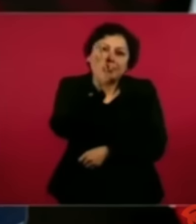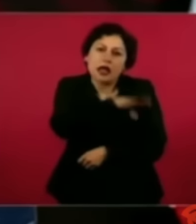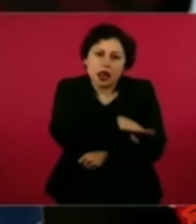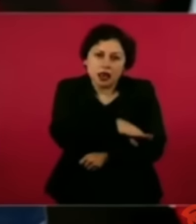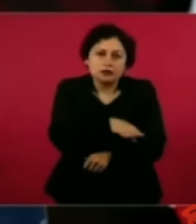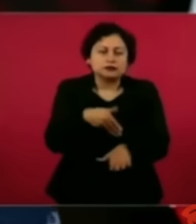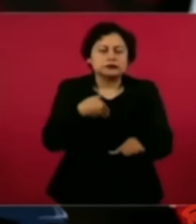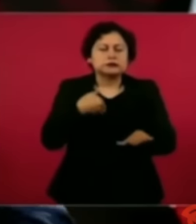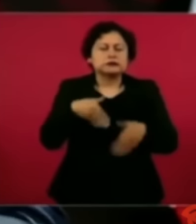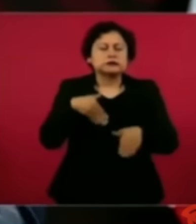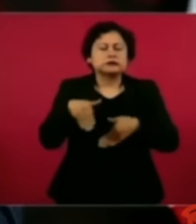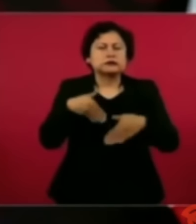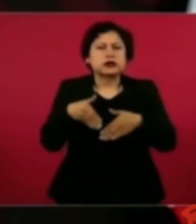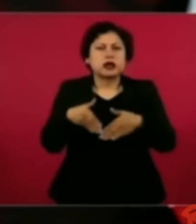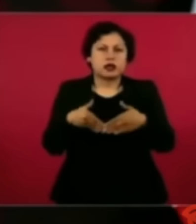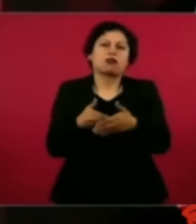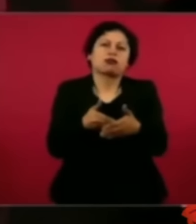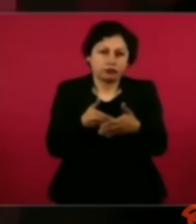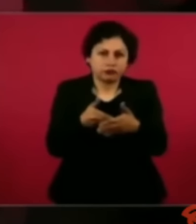y que